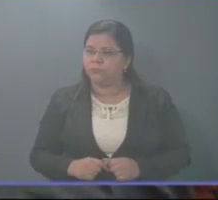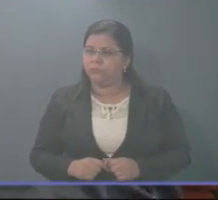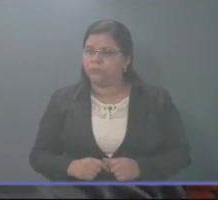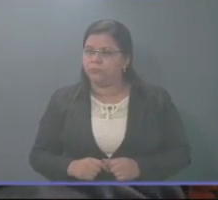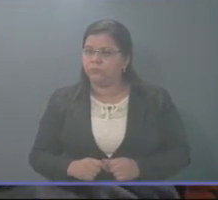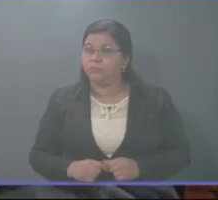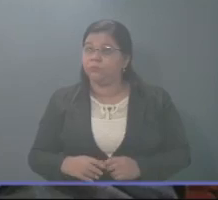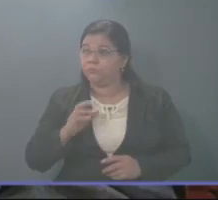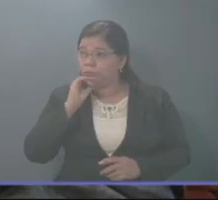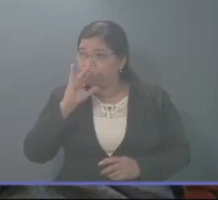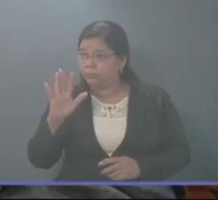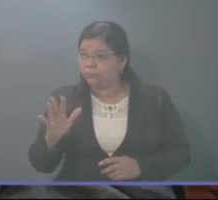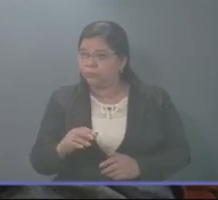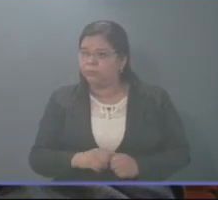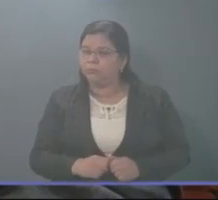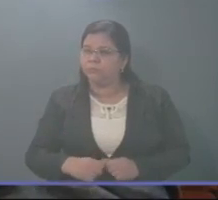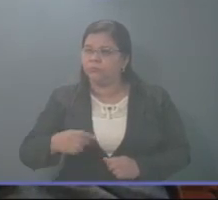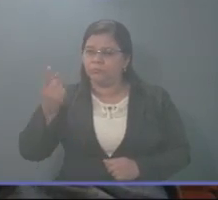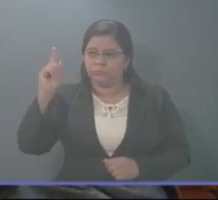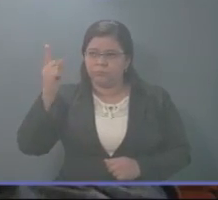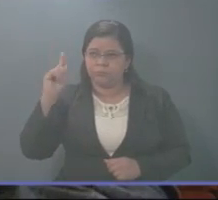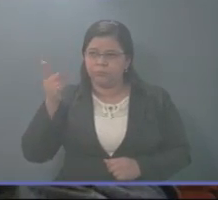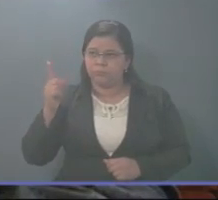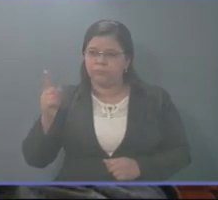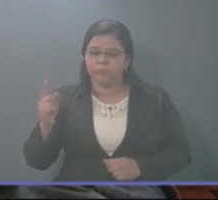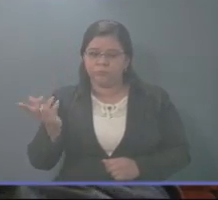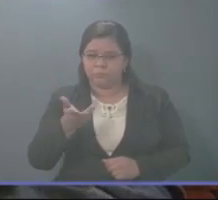Y decía, los aplausos son para los docentes